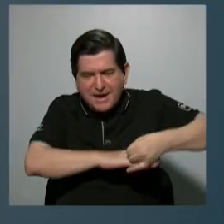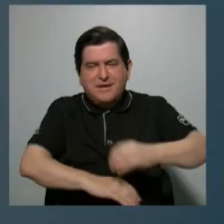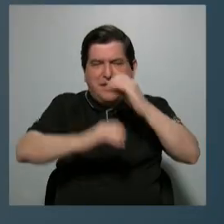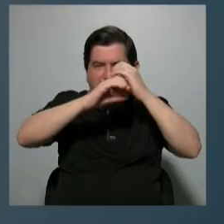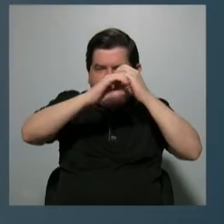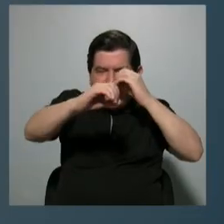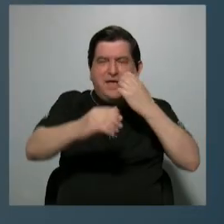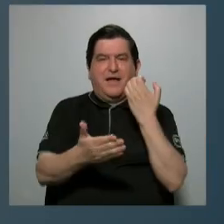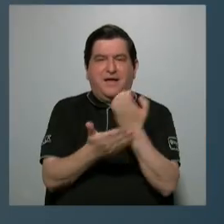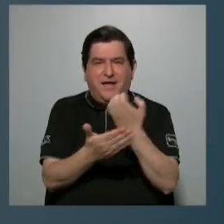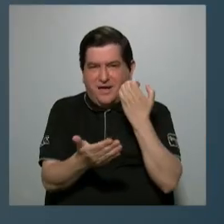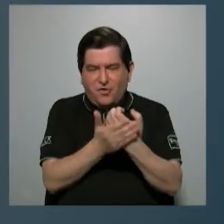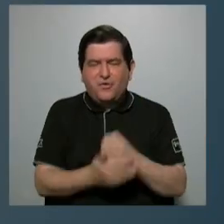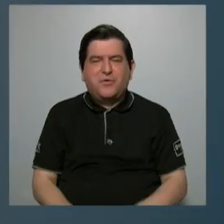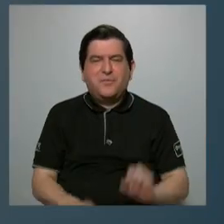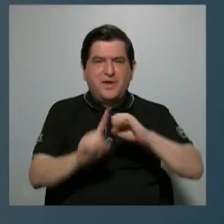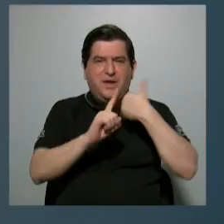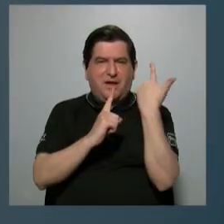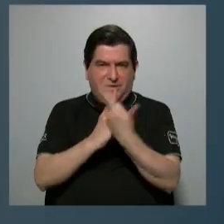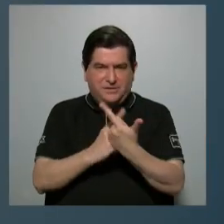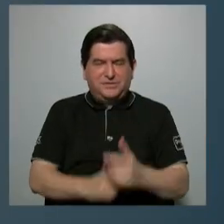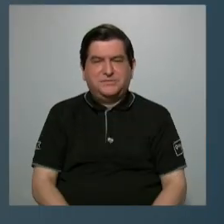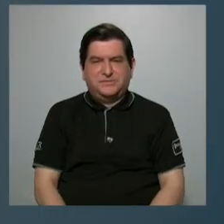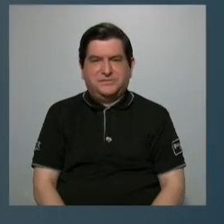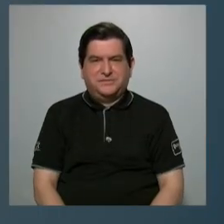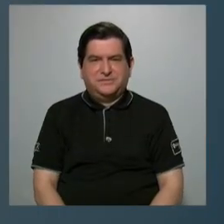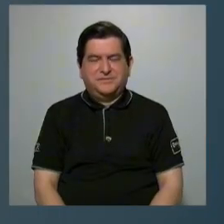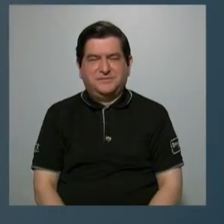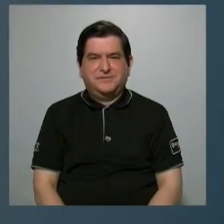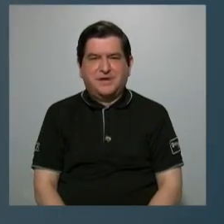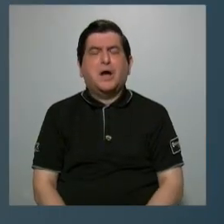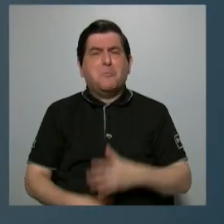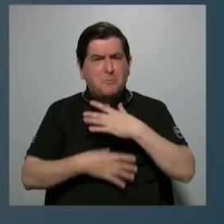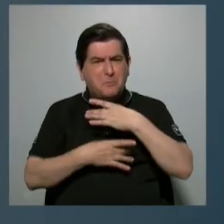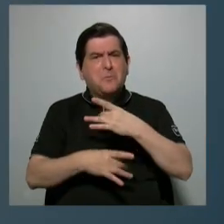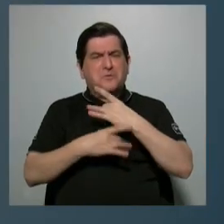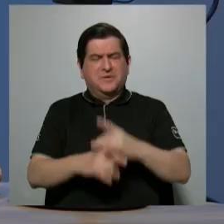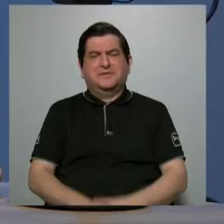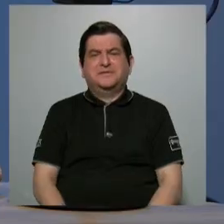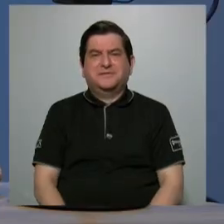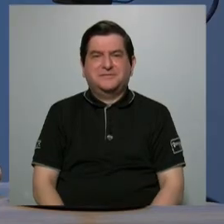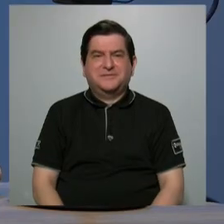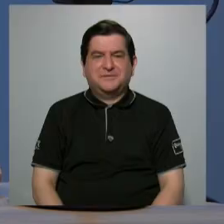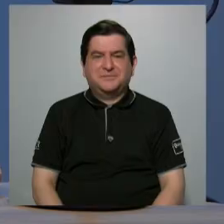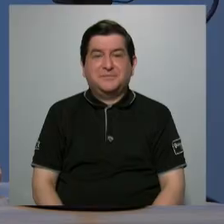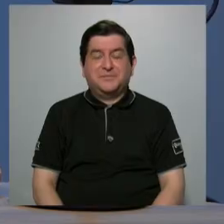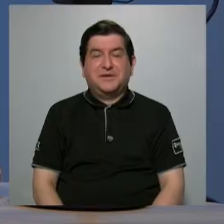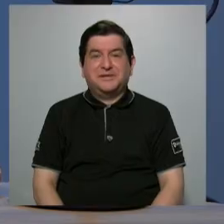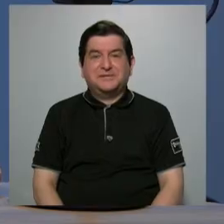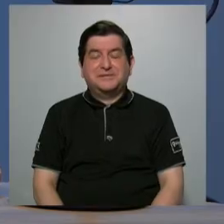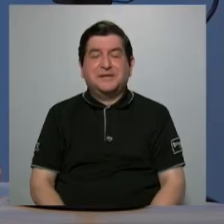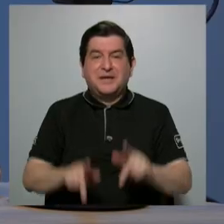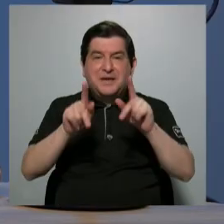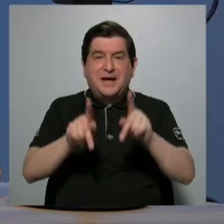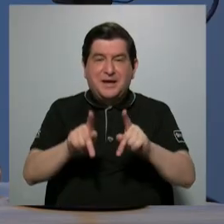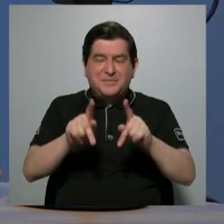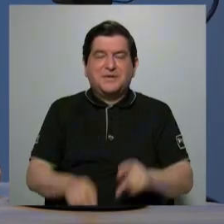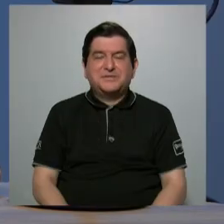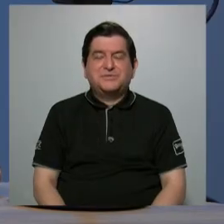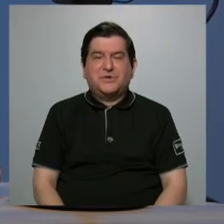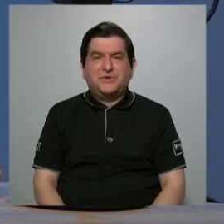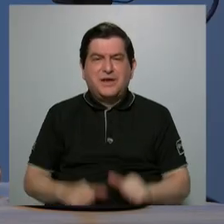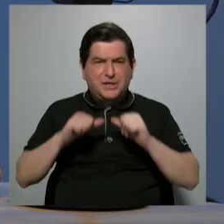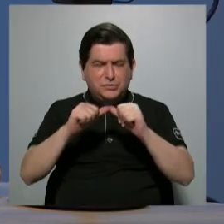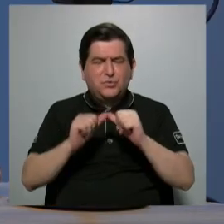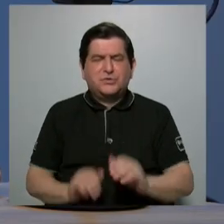de Economía, de Sociología. Entonces nos reunimos un grupo muy interesante. Y tenemos que pedirle a las amigas y amigos que se